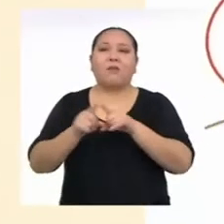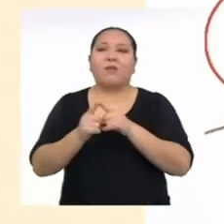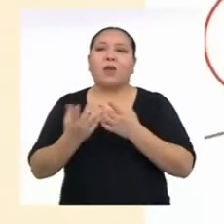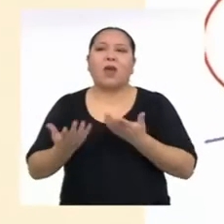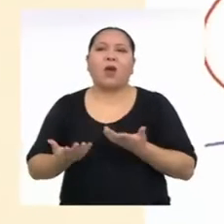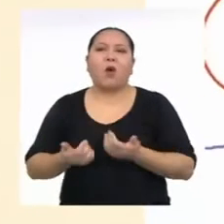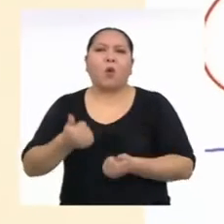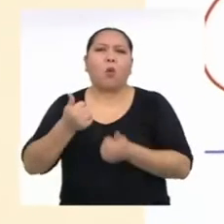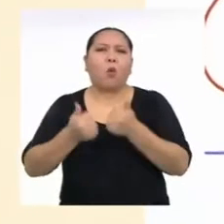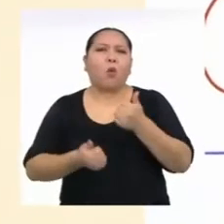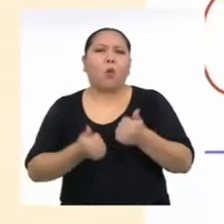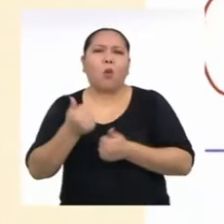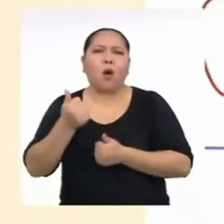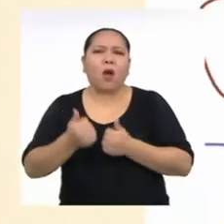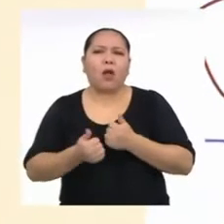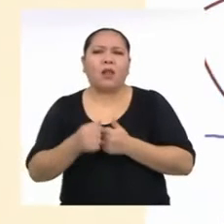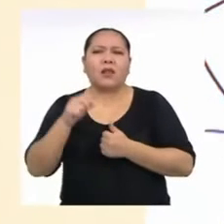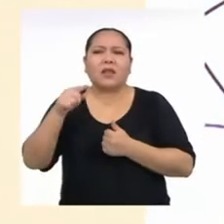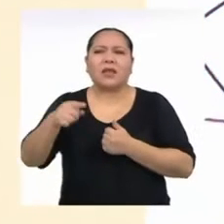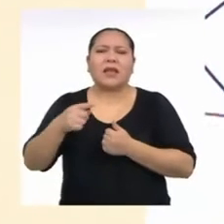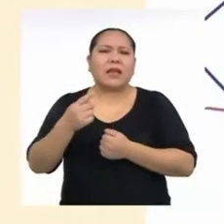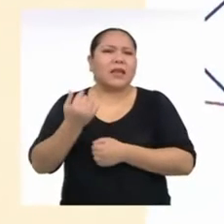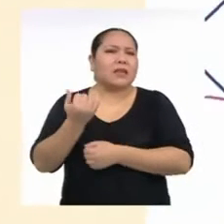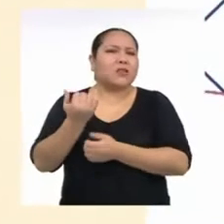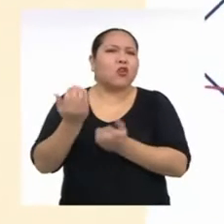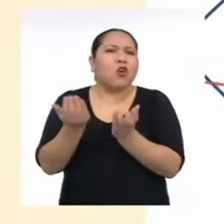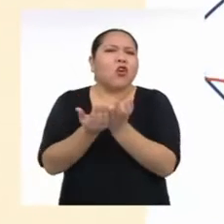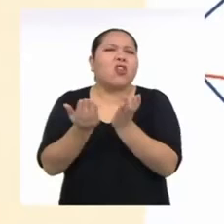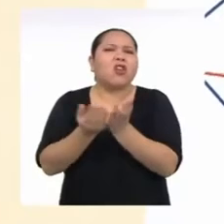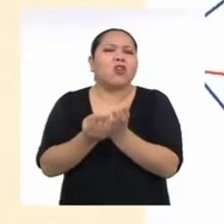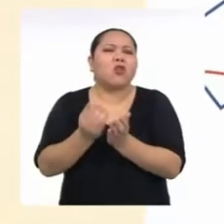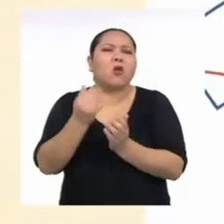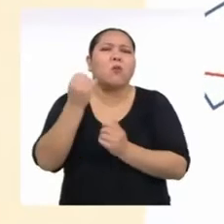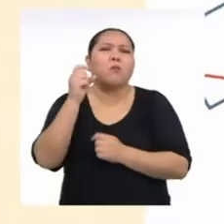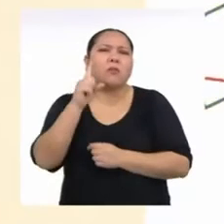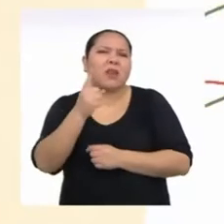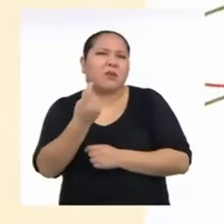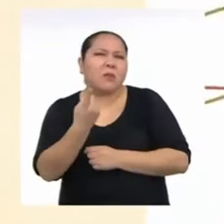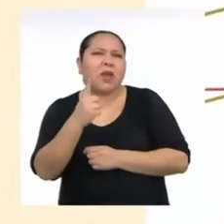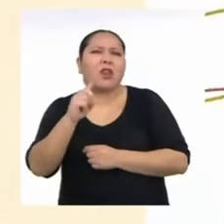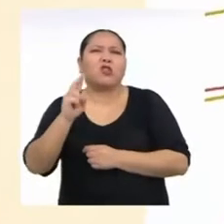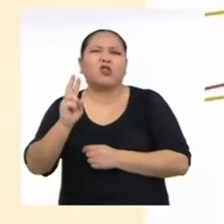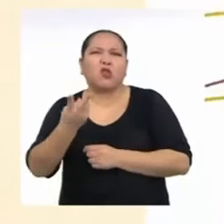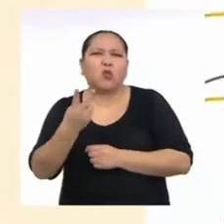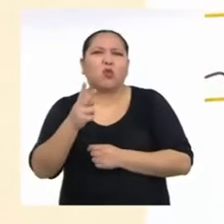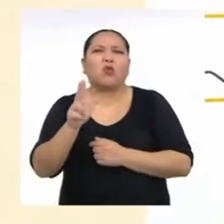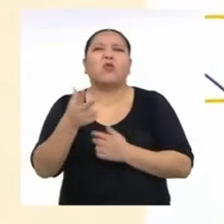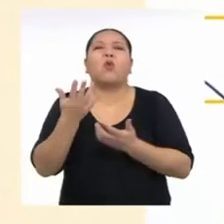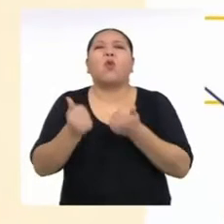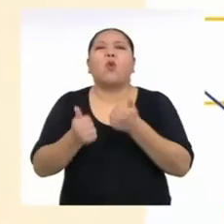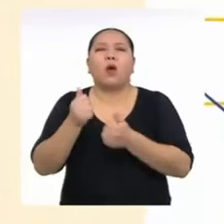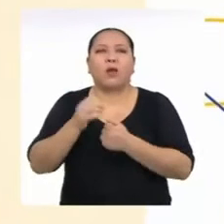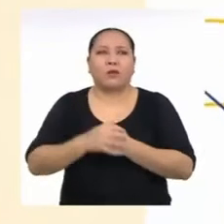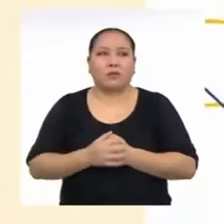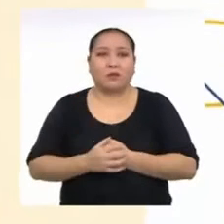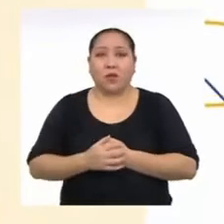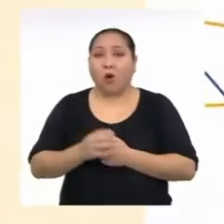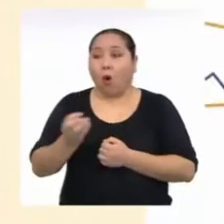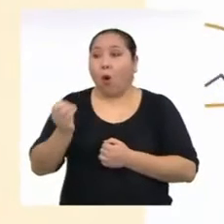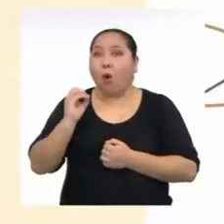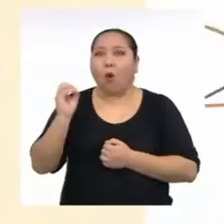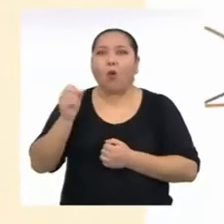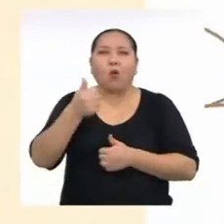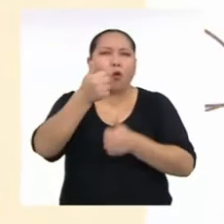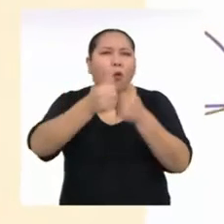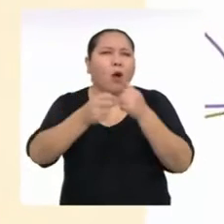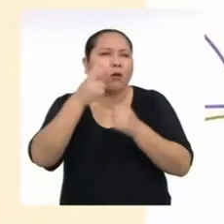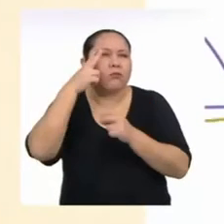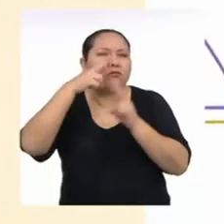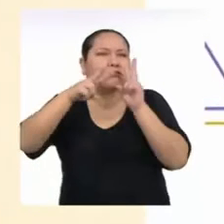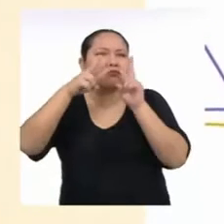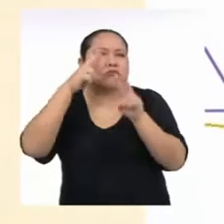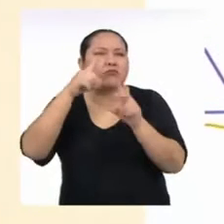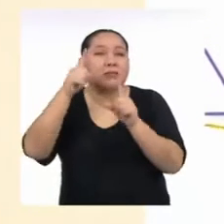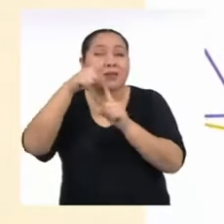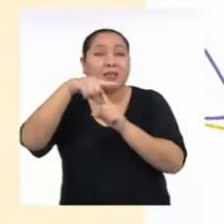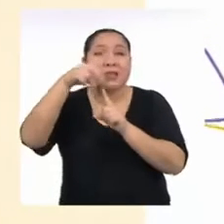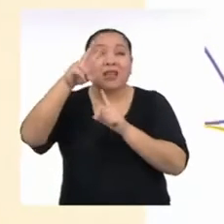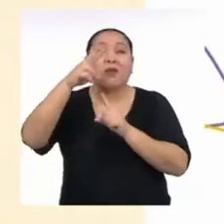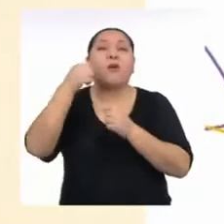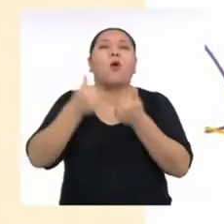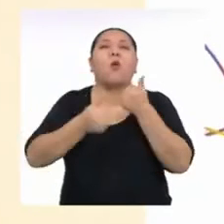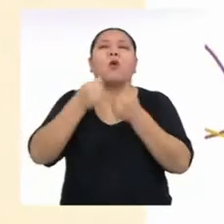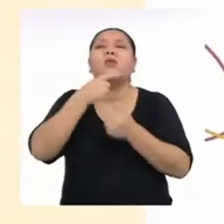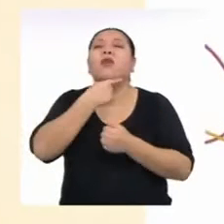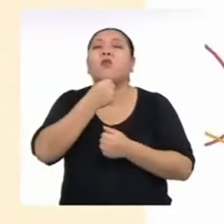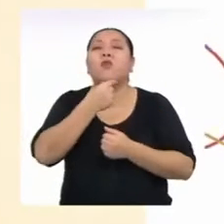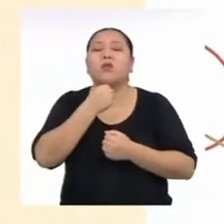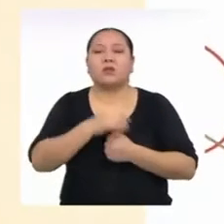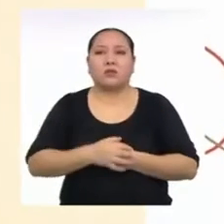escolaridad de los estudiantes de una institución educativa. O el programa de TV favorito que gusta ver los integrantes de una familia. O el estado civil de